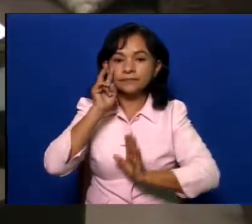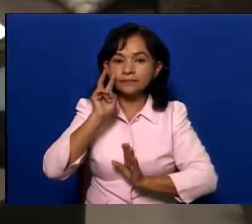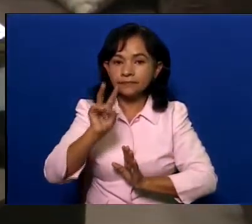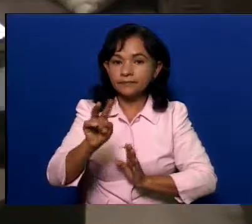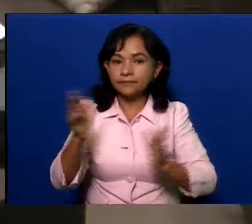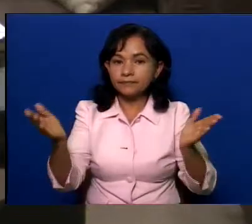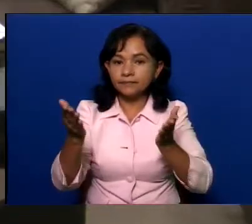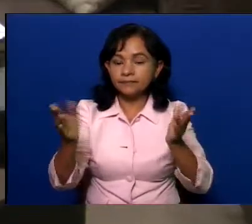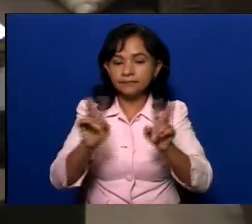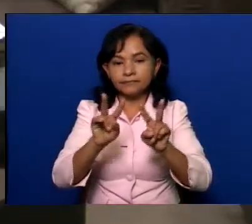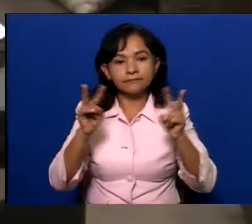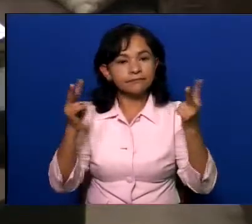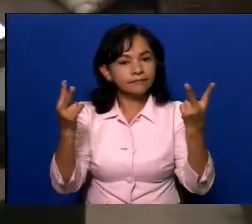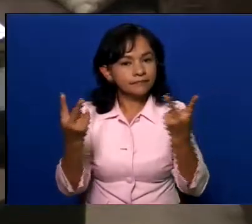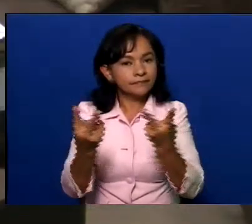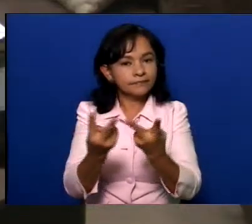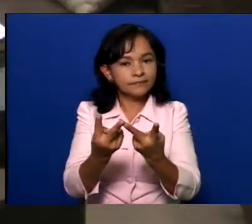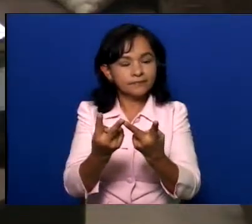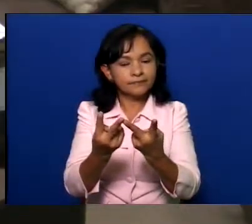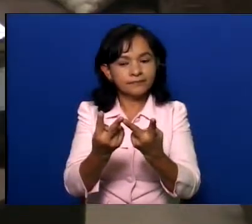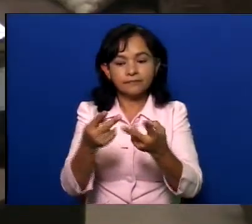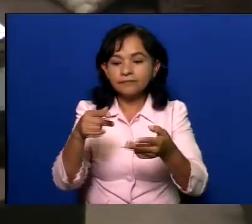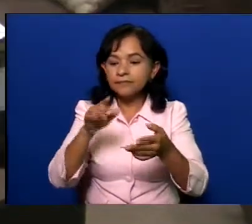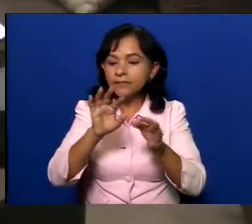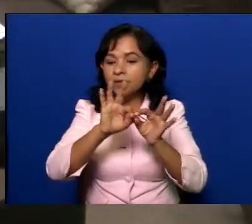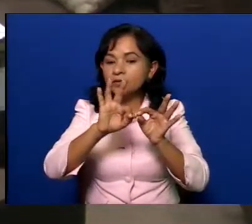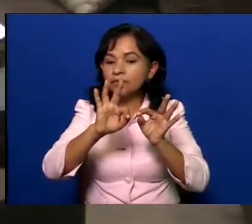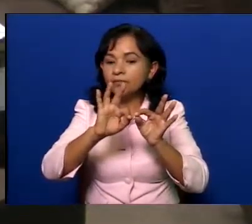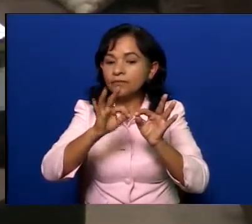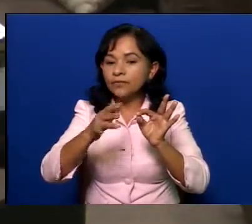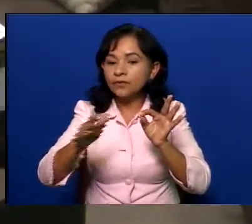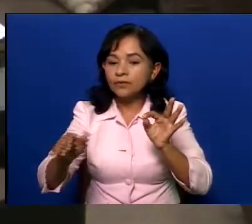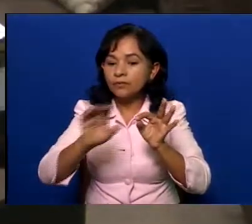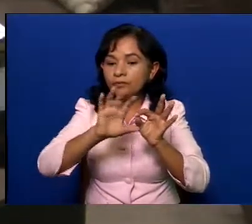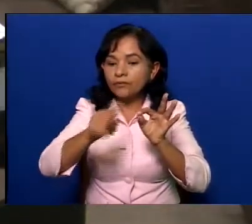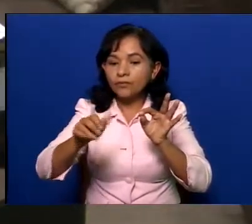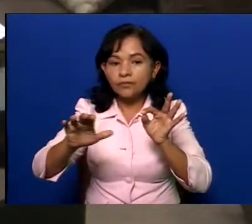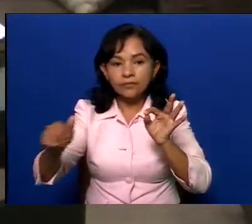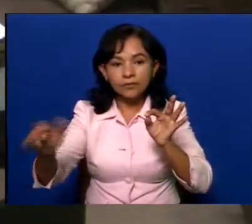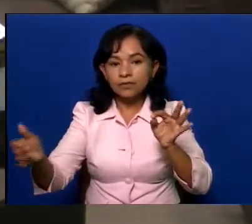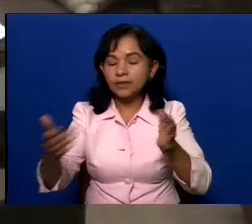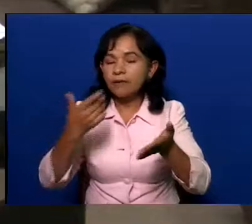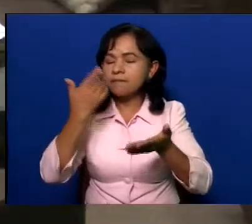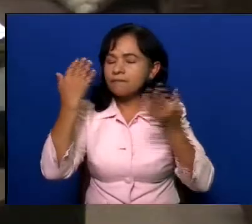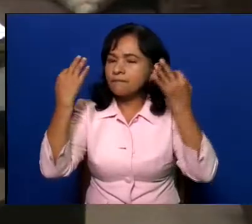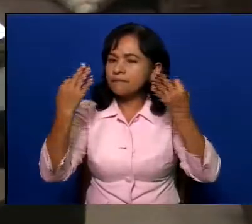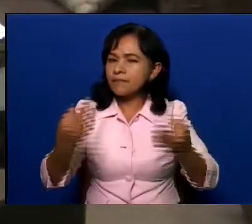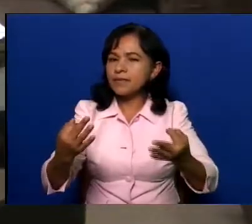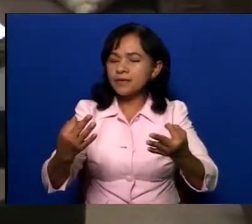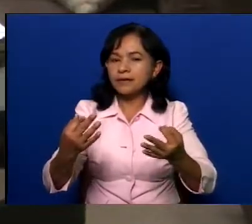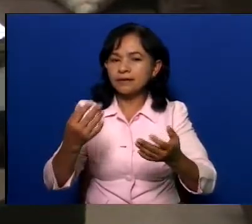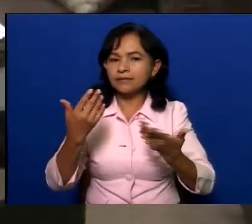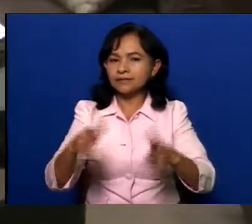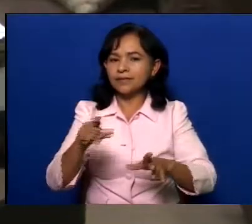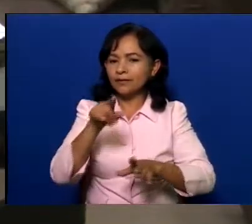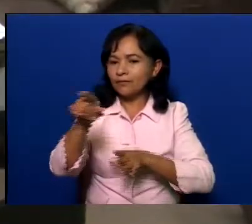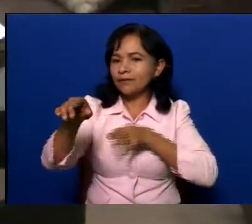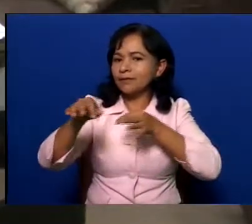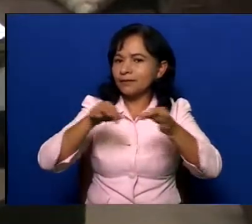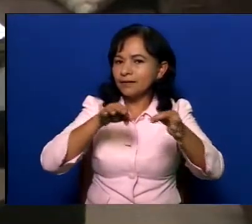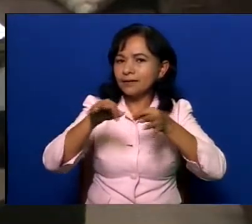de atención que son los que han venido desarrollando algunos esfuerzos. Y yo recuerdo en esta lucha a un